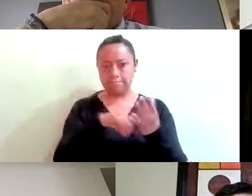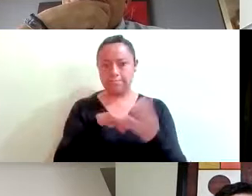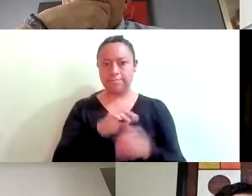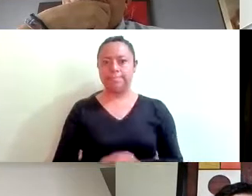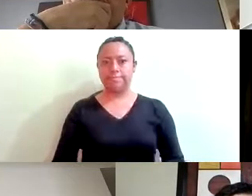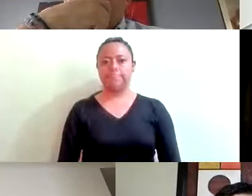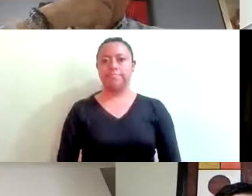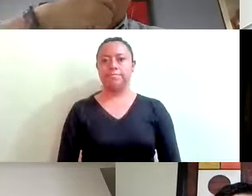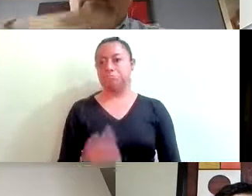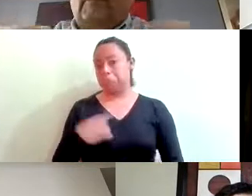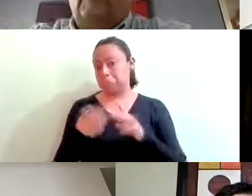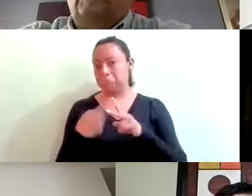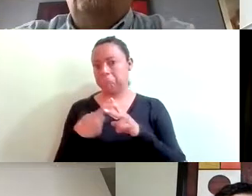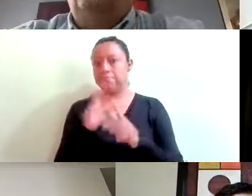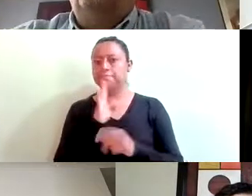mal.